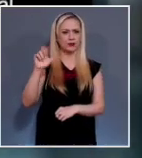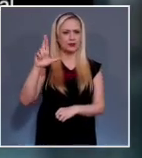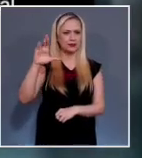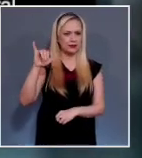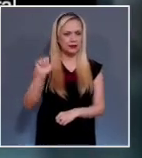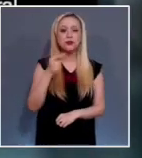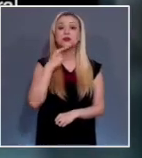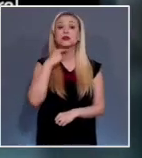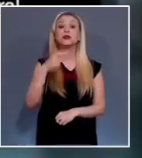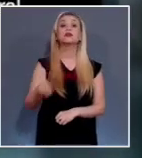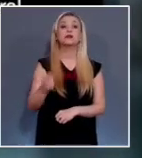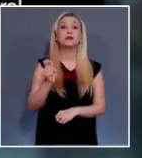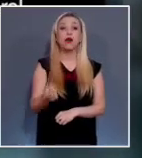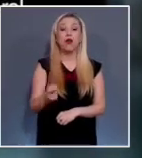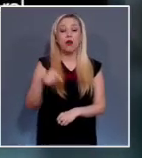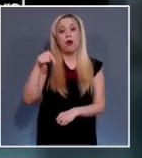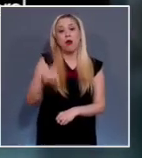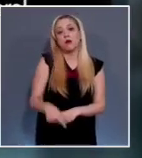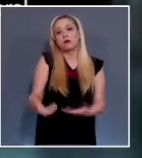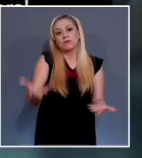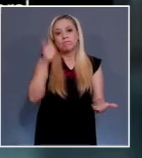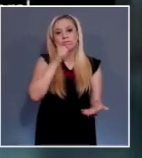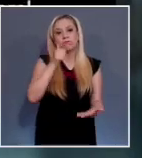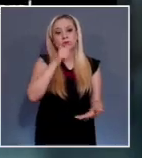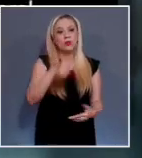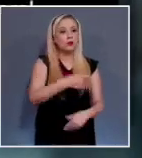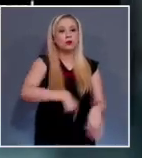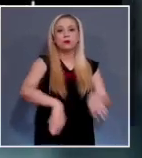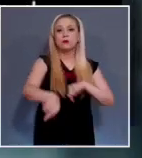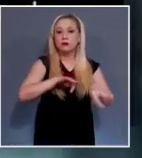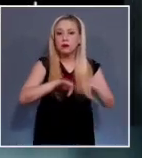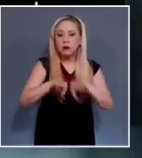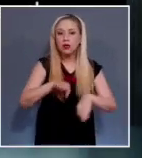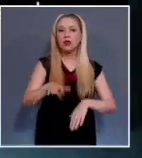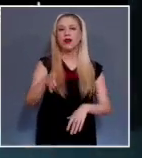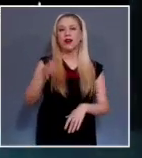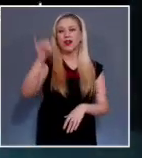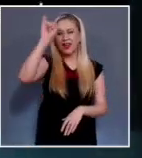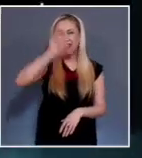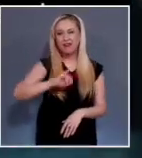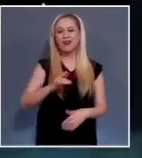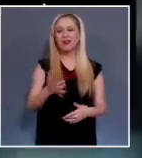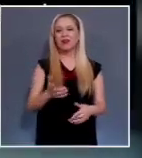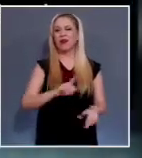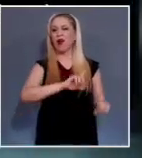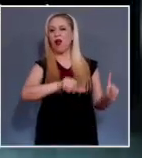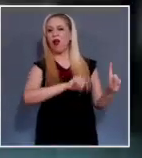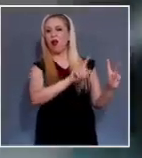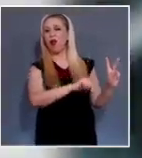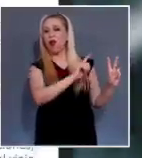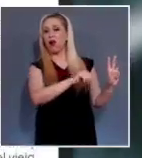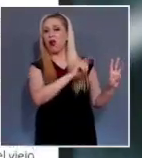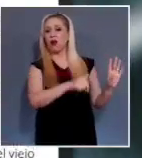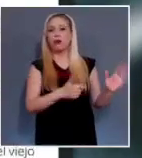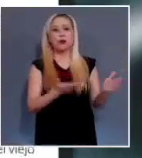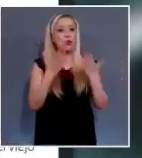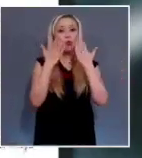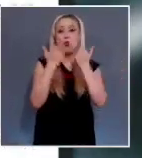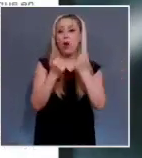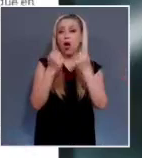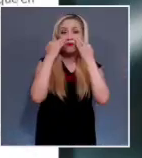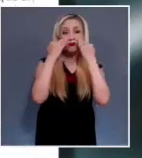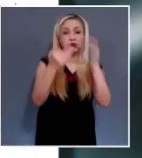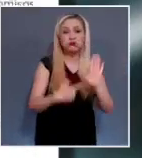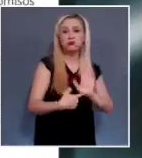que se tenía con las personas trabajadoras y empleadoras para garantizar sus derechos con resoluciones transparentes, con una visión no solo de